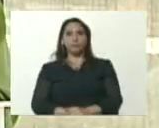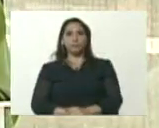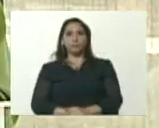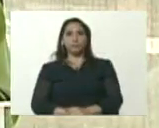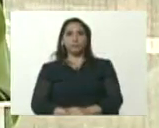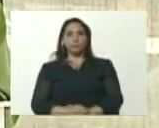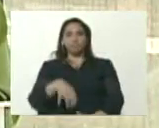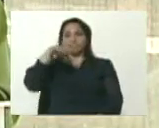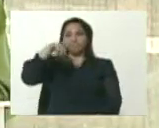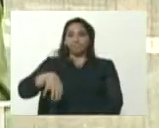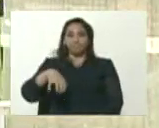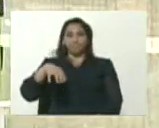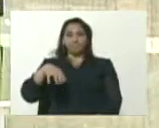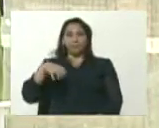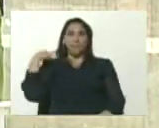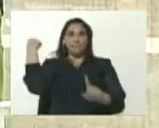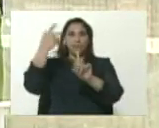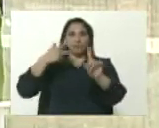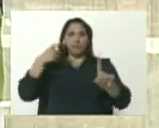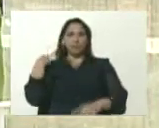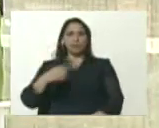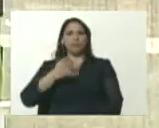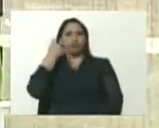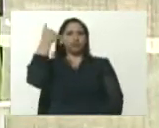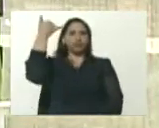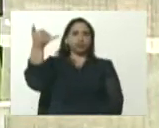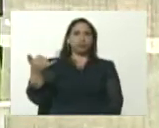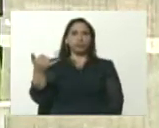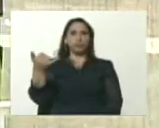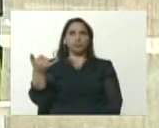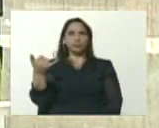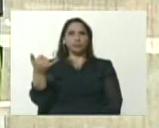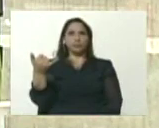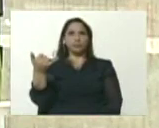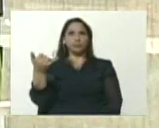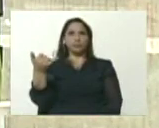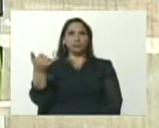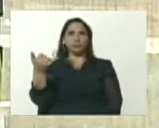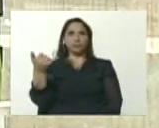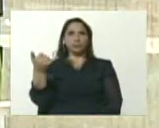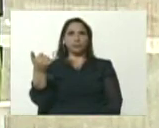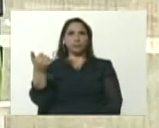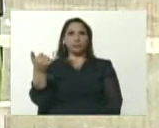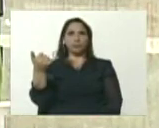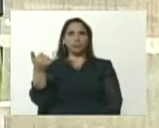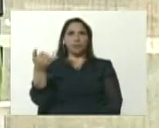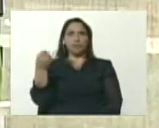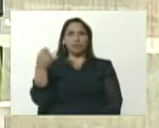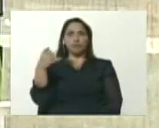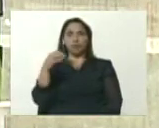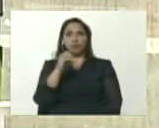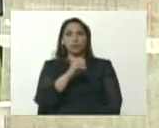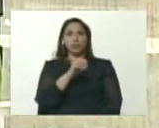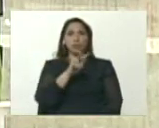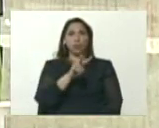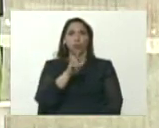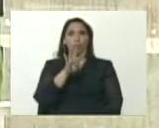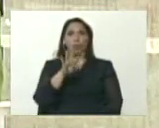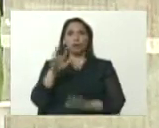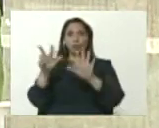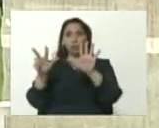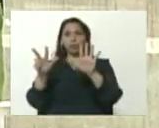el estado Amazonas. Allá tenemos una llamada telefónica. Llamé al número